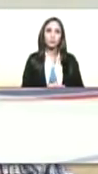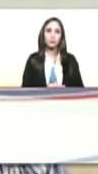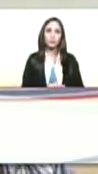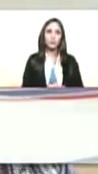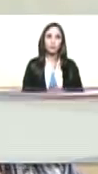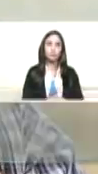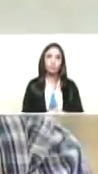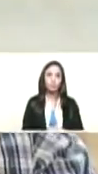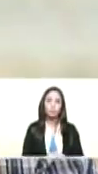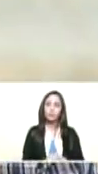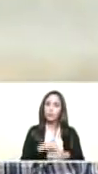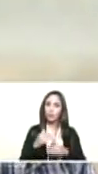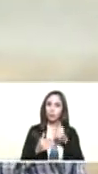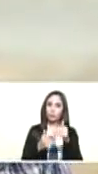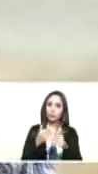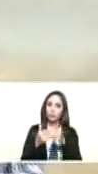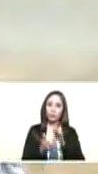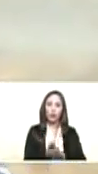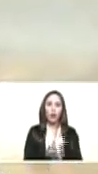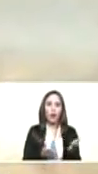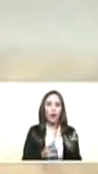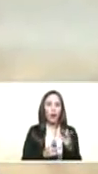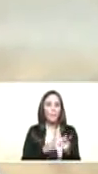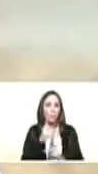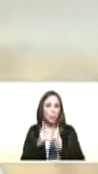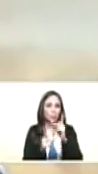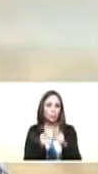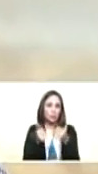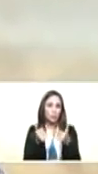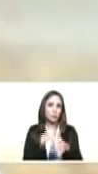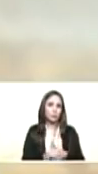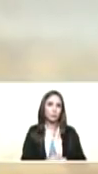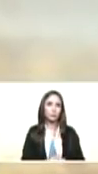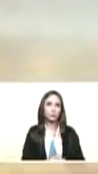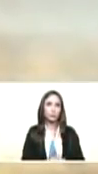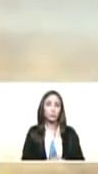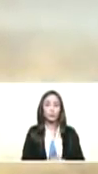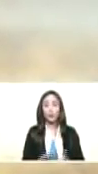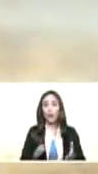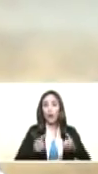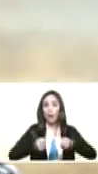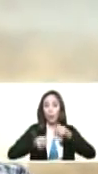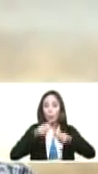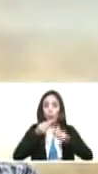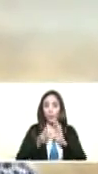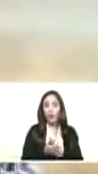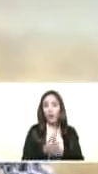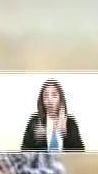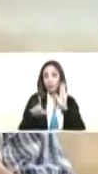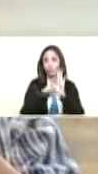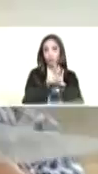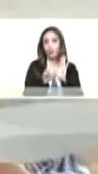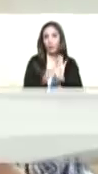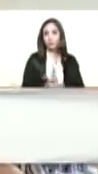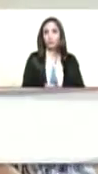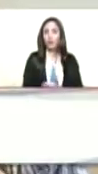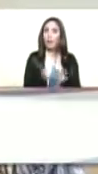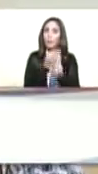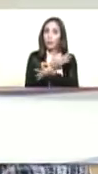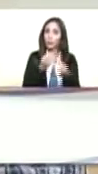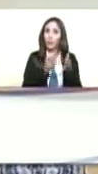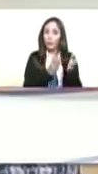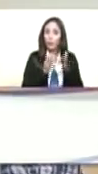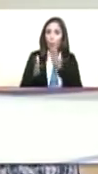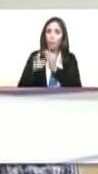hacer con respecto a la parte de la producción, pero el CLAP hoy por hoy se ha constituido un instrumento extraordinario para la organización